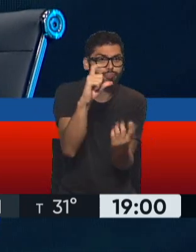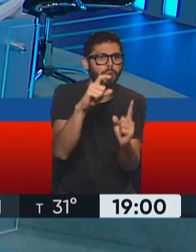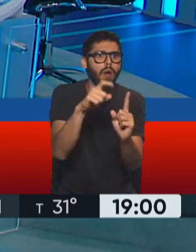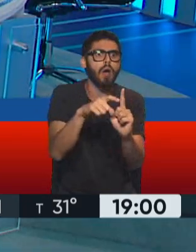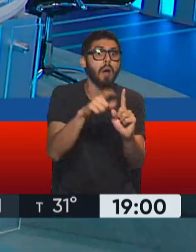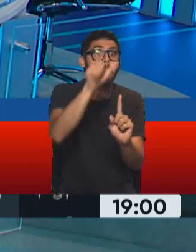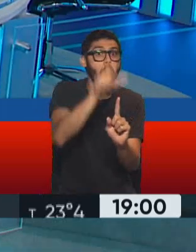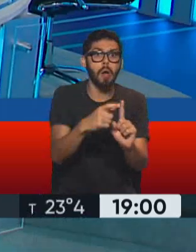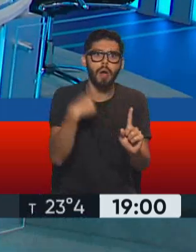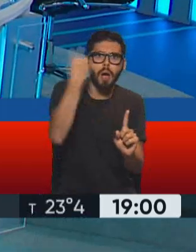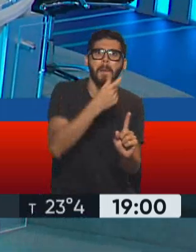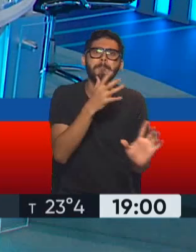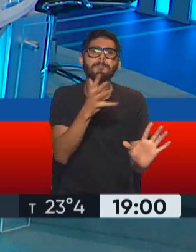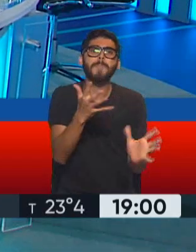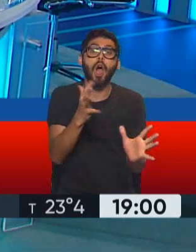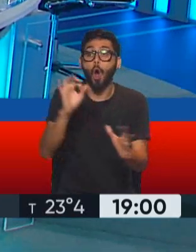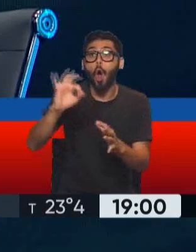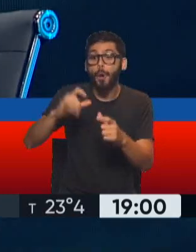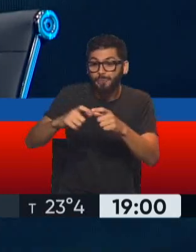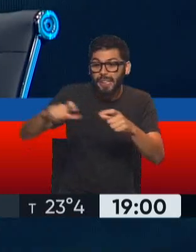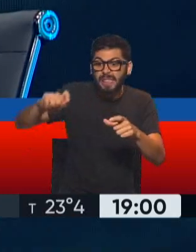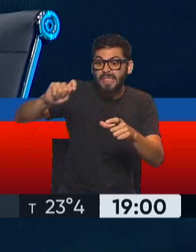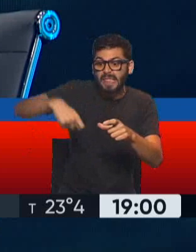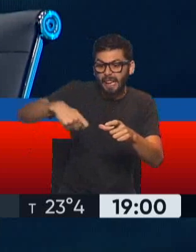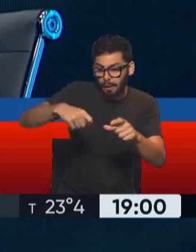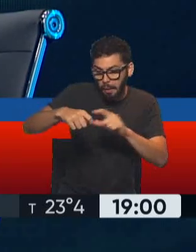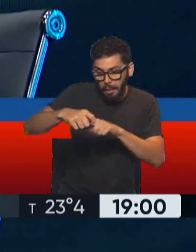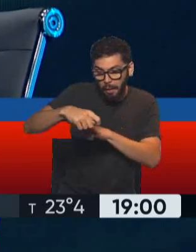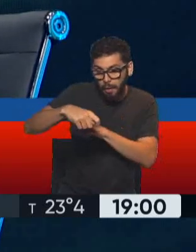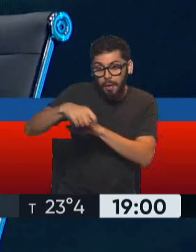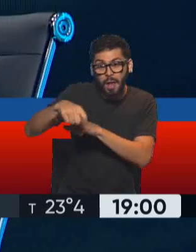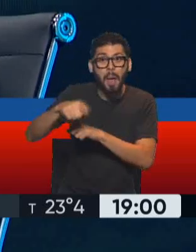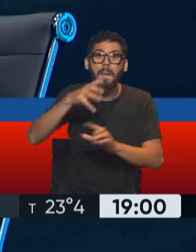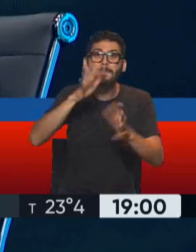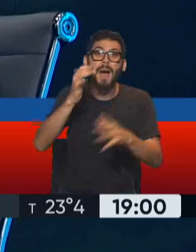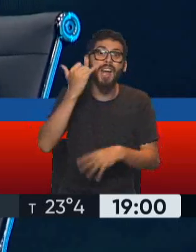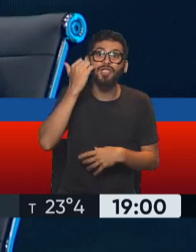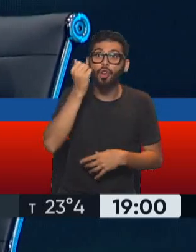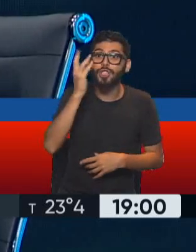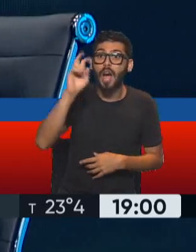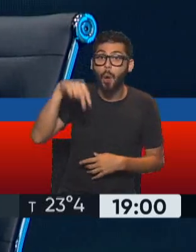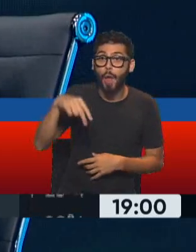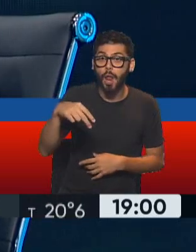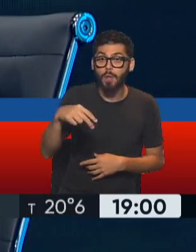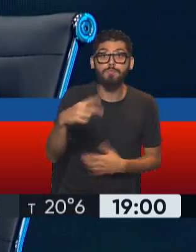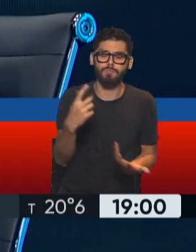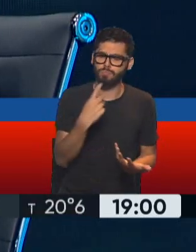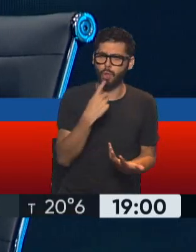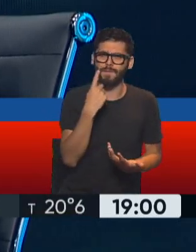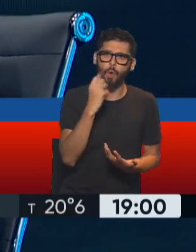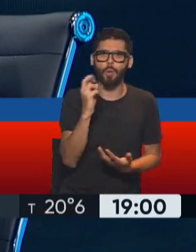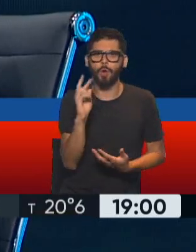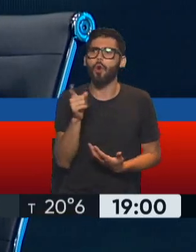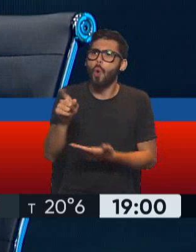características similares o incluso mostraron un cheque firmado con una firma similar a la de Jabrán. Usted en esa nota habla sobre una persona